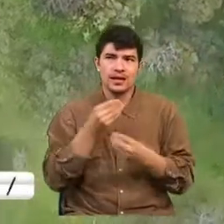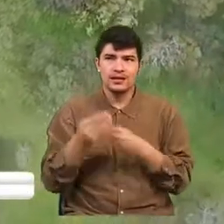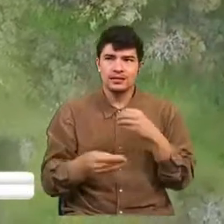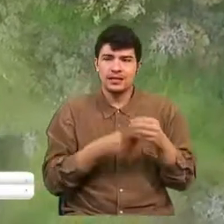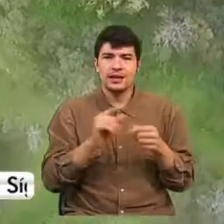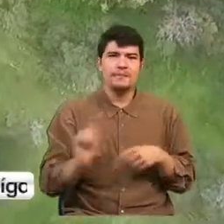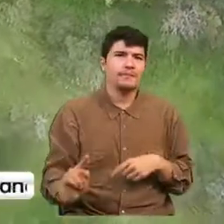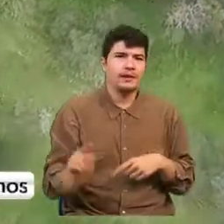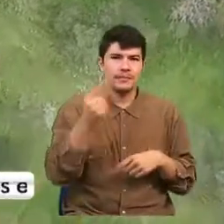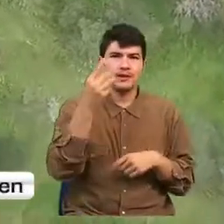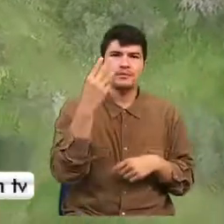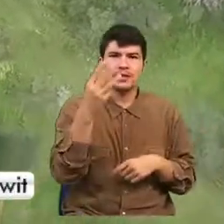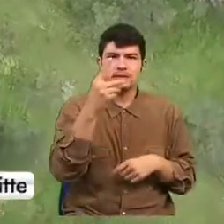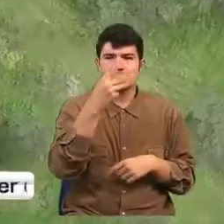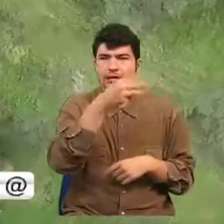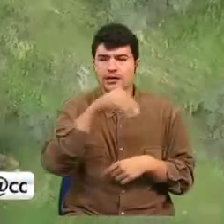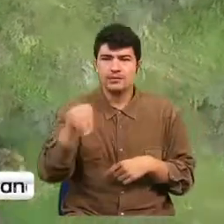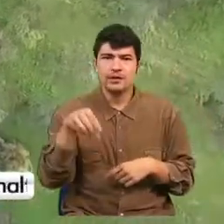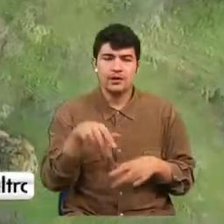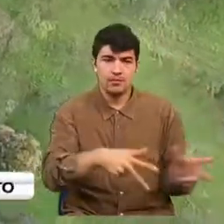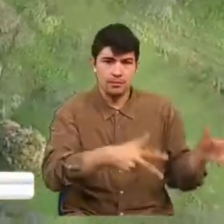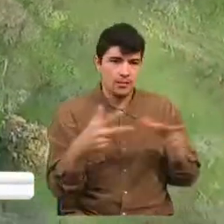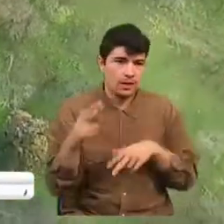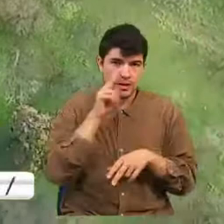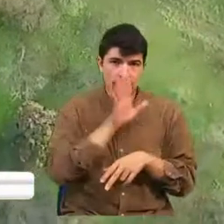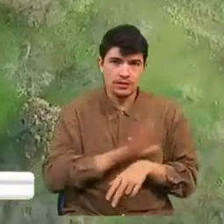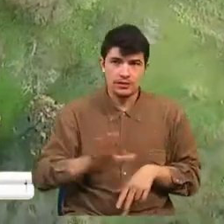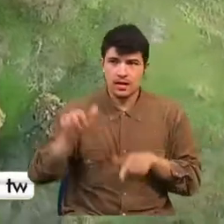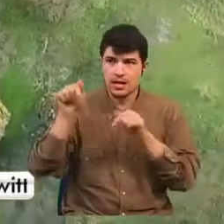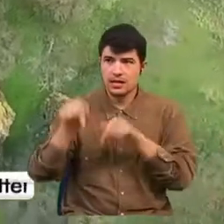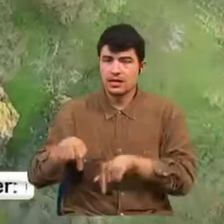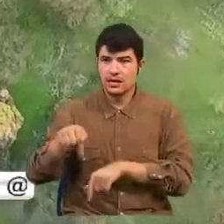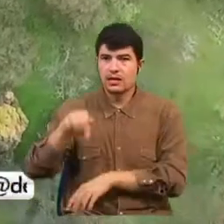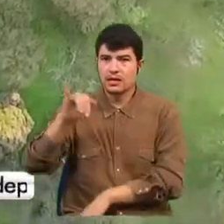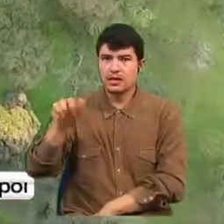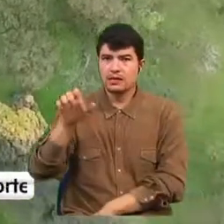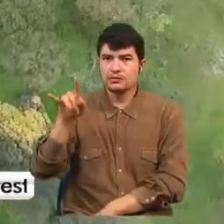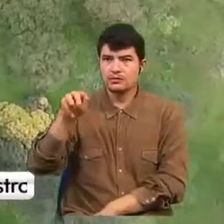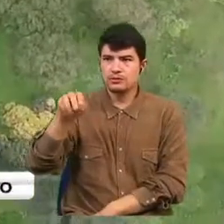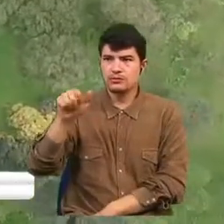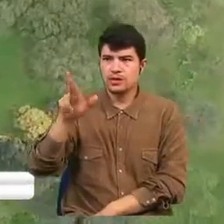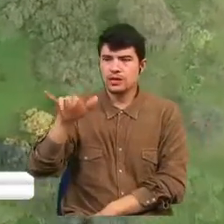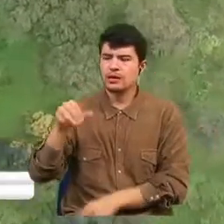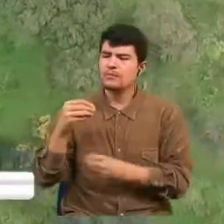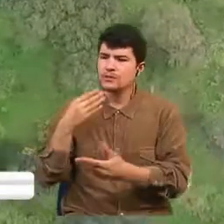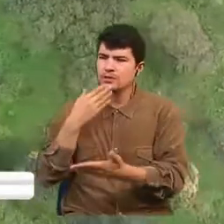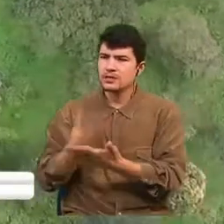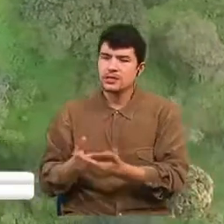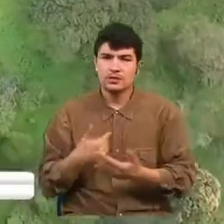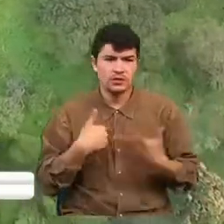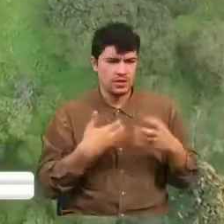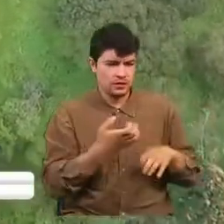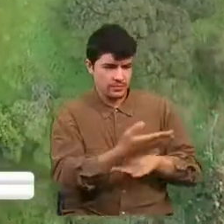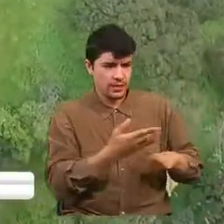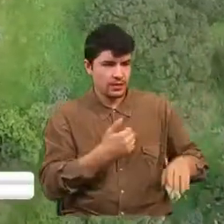los primeros 3 kilómetros de Puente Nacional hacia aquí, hacia Esmería. Muchísimas gracias por esta apoyo. Yo quiero pedirle el favor a la producción que nos vuelvan